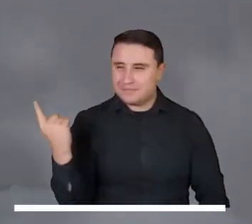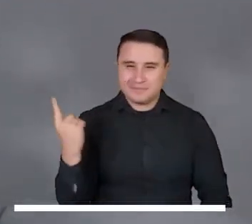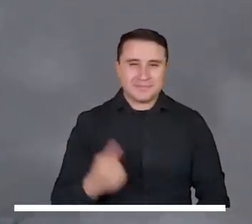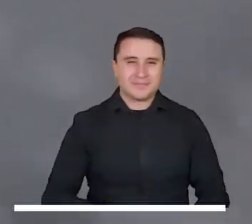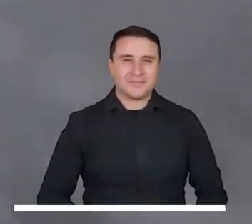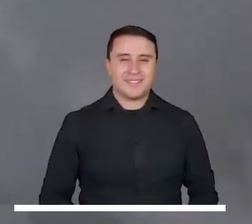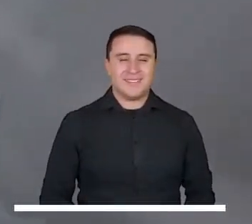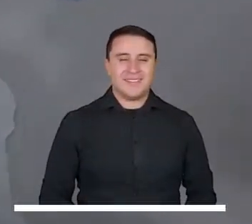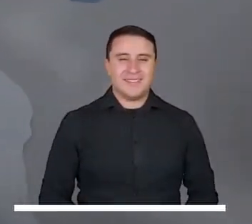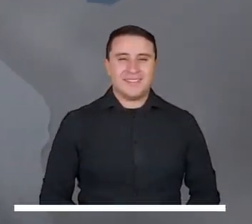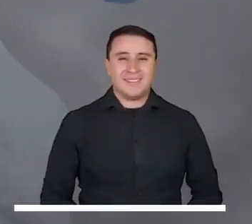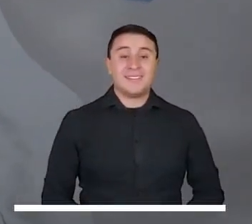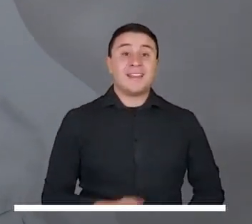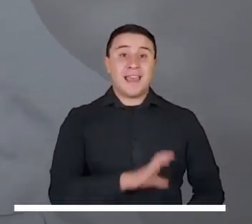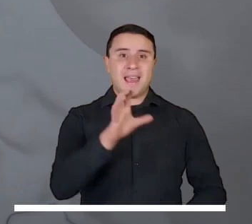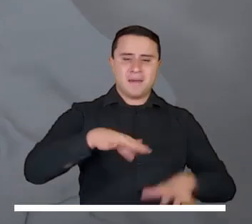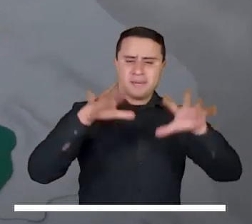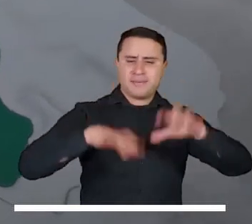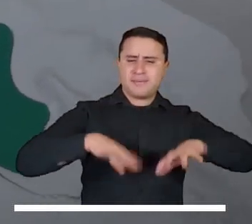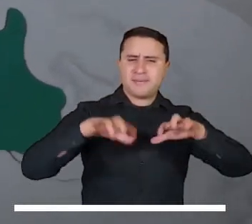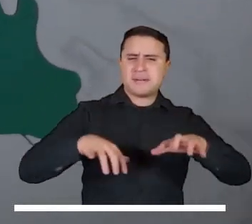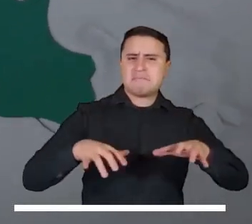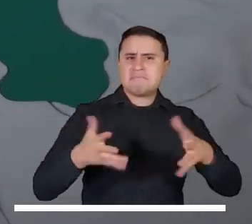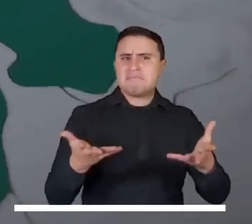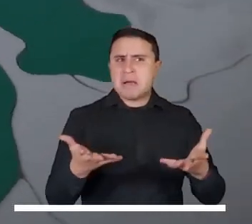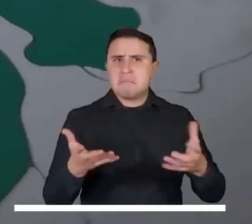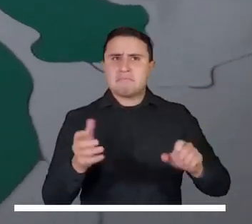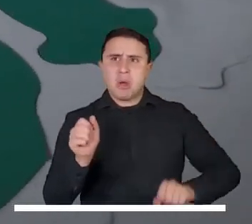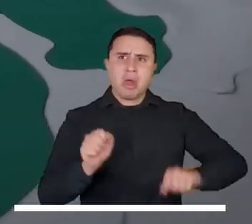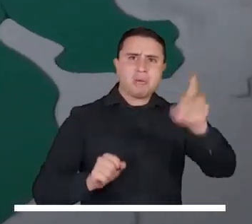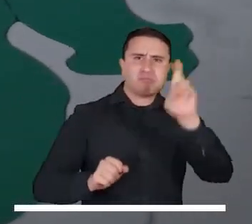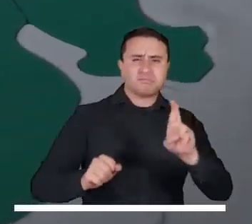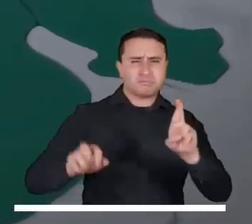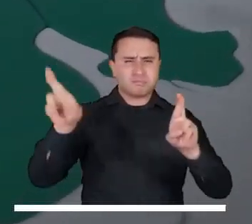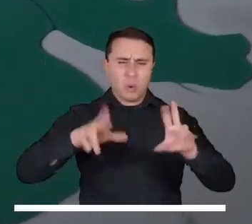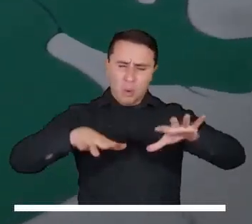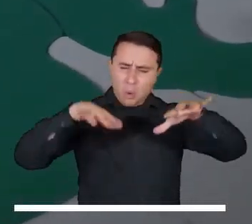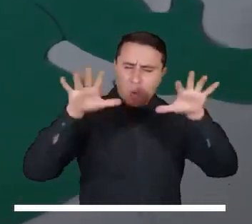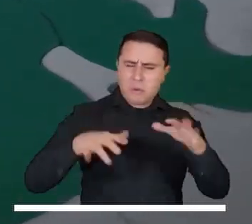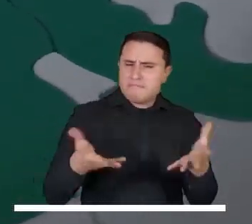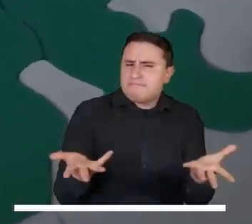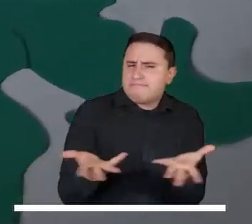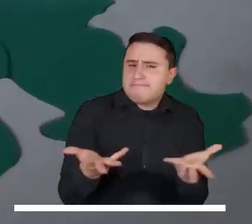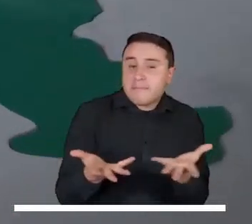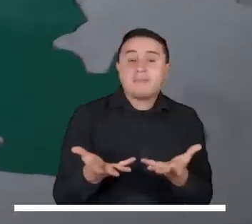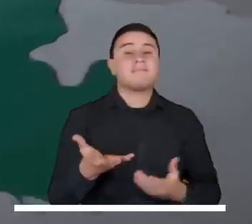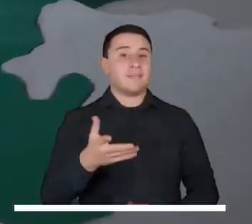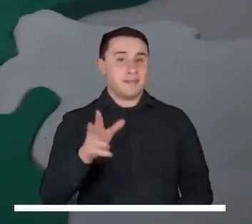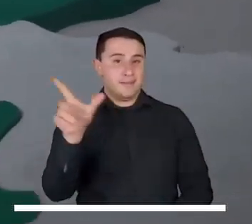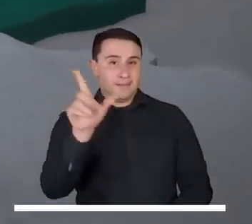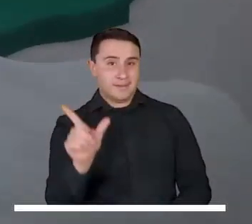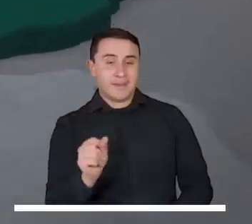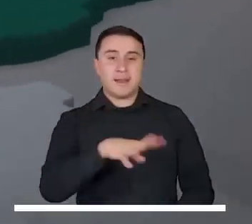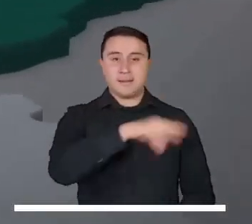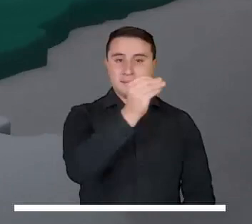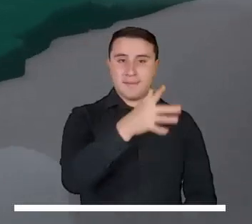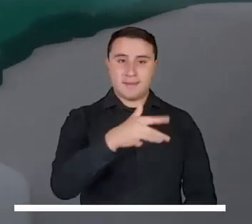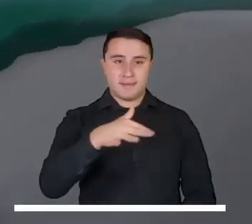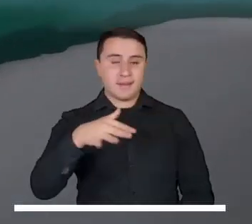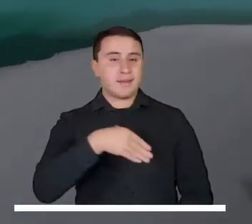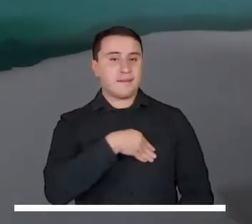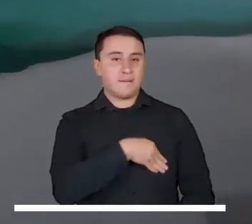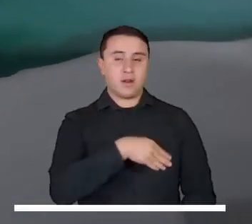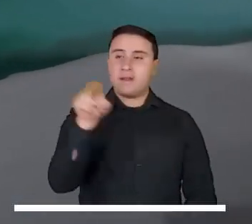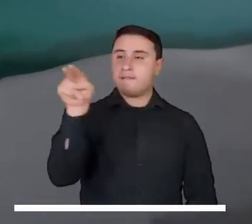país. Las lluvias del Caribe podrían llegar acompañadas de tormentas, especialmente en los departamentos de Cesar,